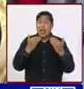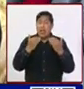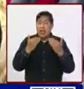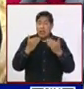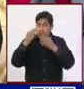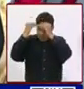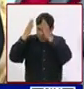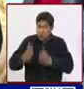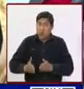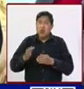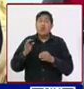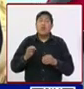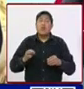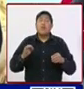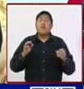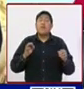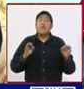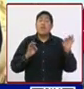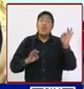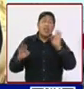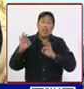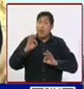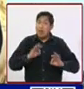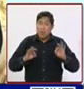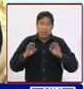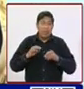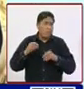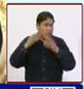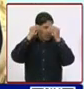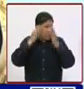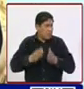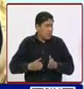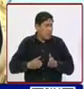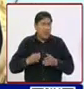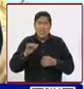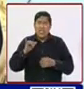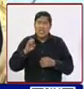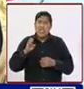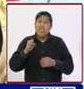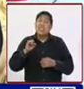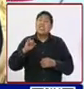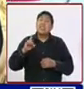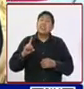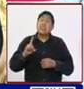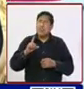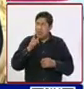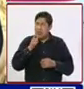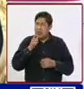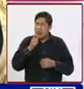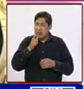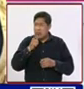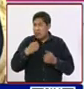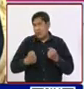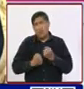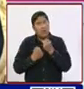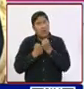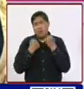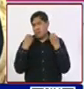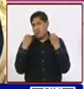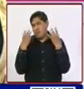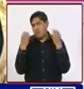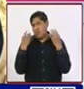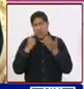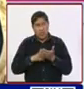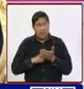de física y el director de mi colegio, Denis Plaza, y el profesor Yesid Barberi, que me han apoyado bastante